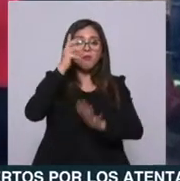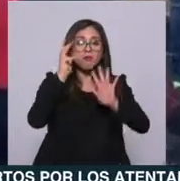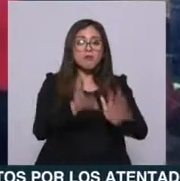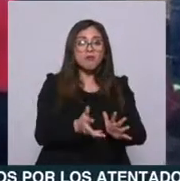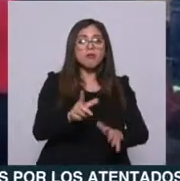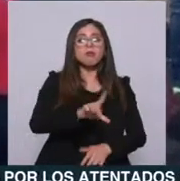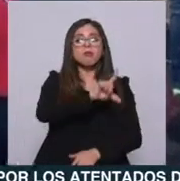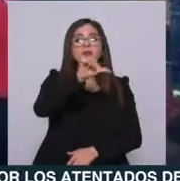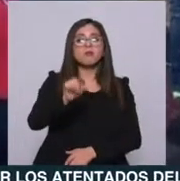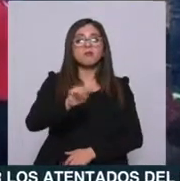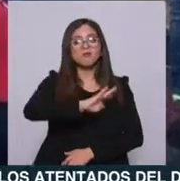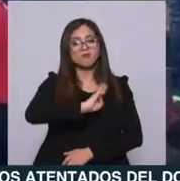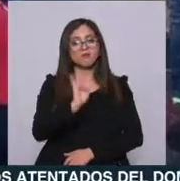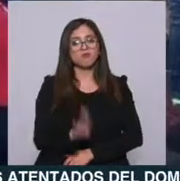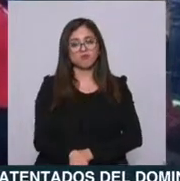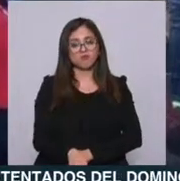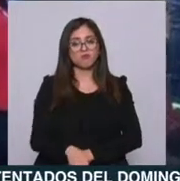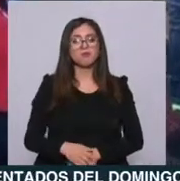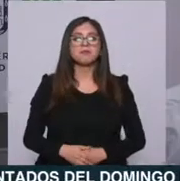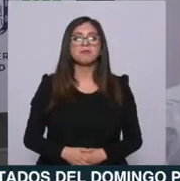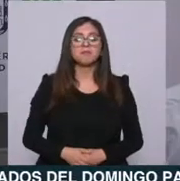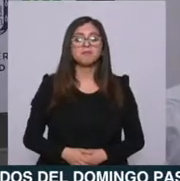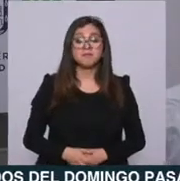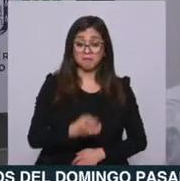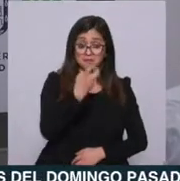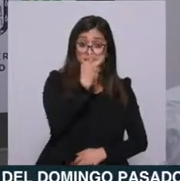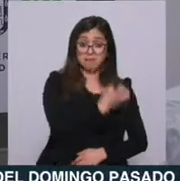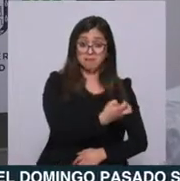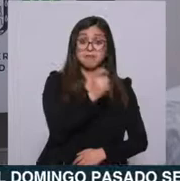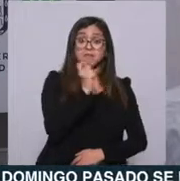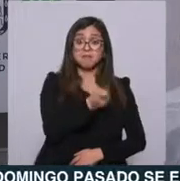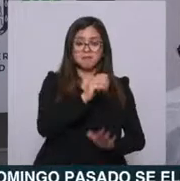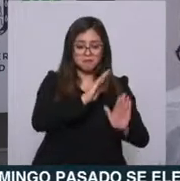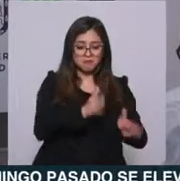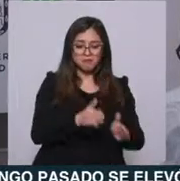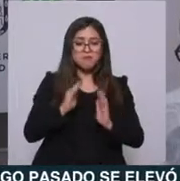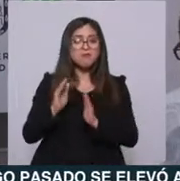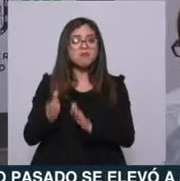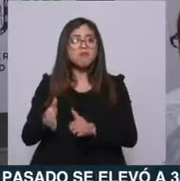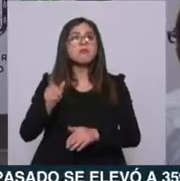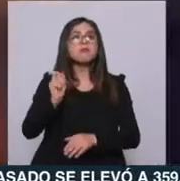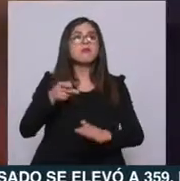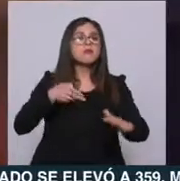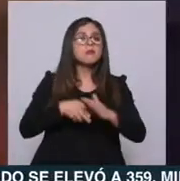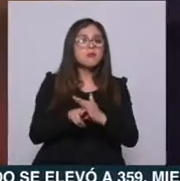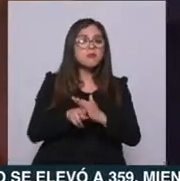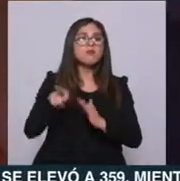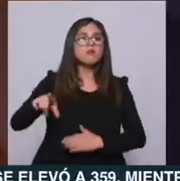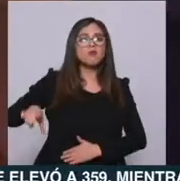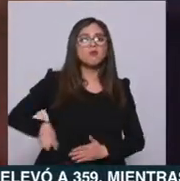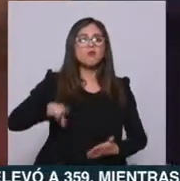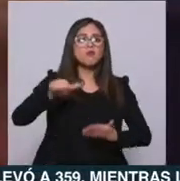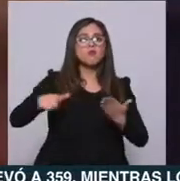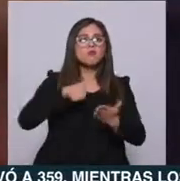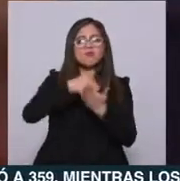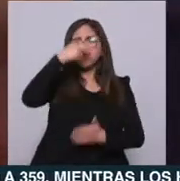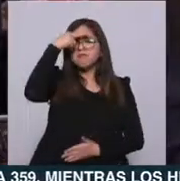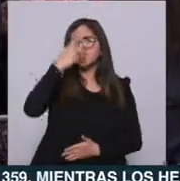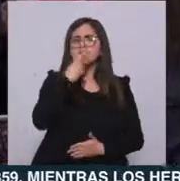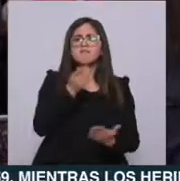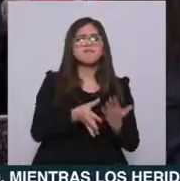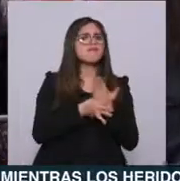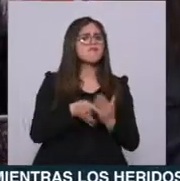en el sitio. Ante este tipo de hechos, el gobierno de la Ciudad de México ha señalado que será enfático al no tolerar